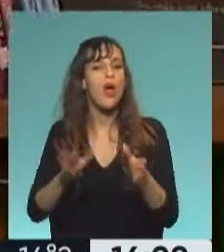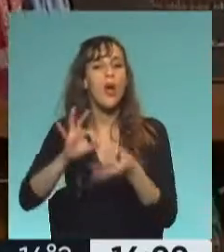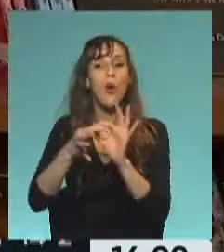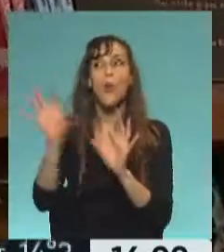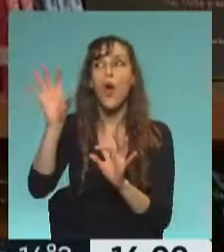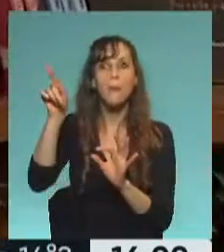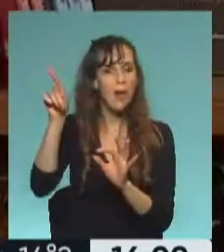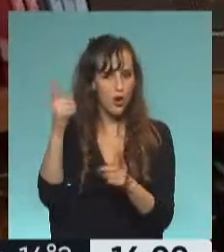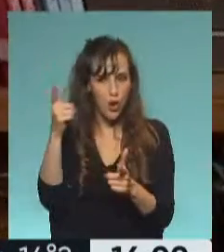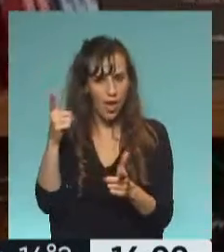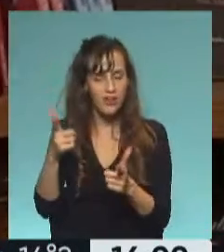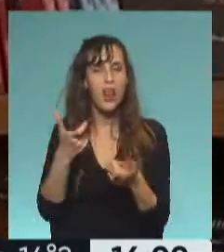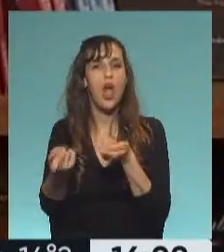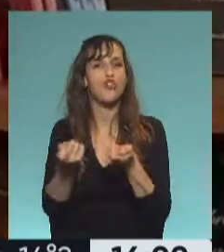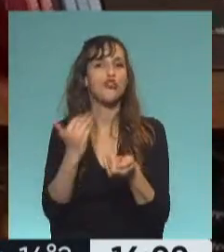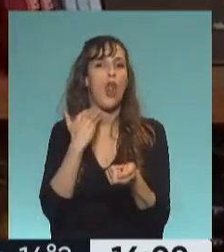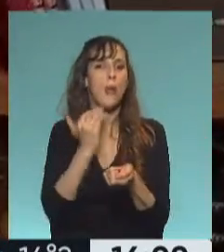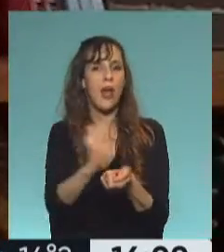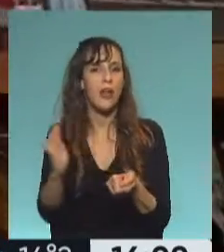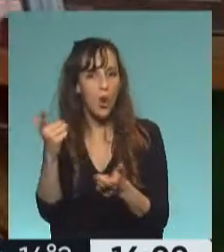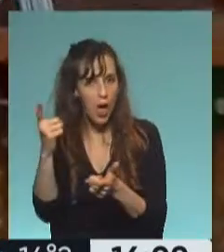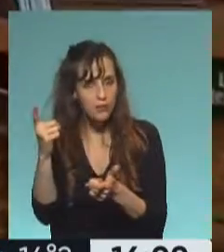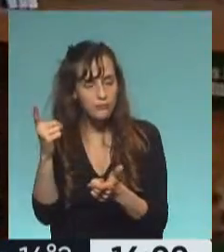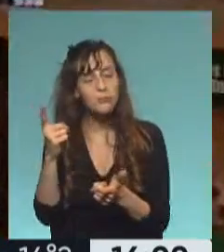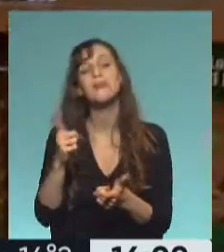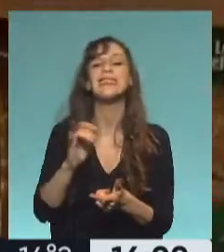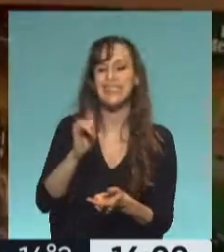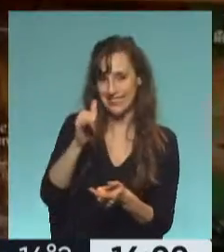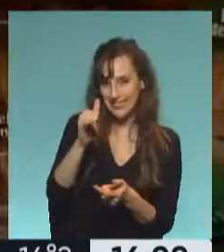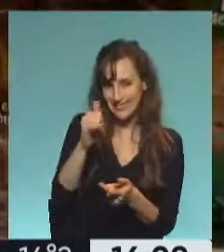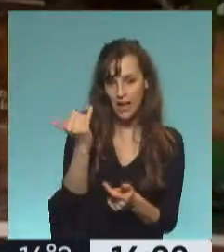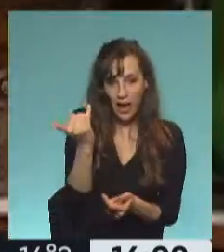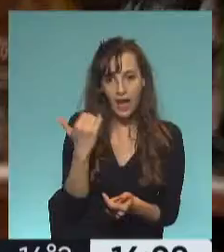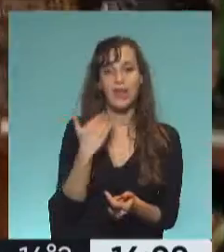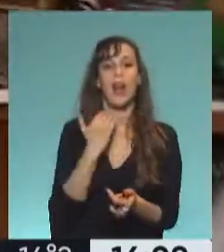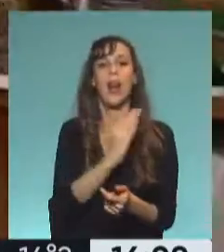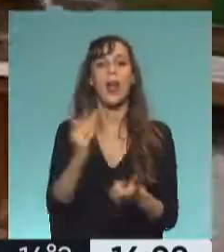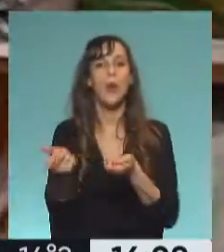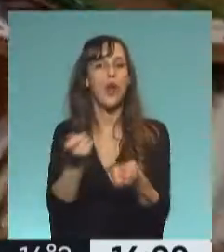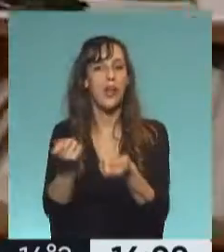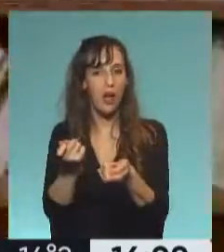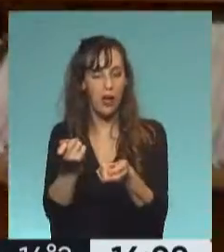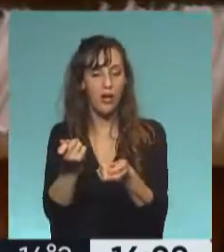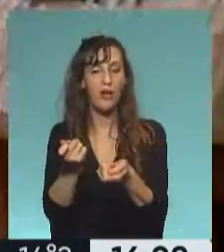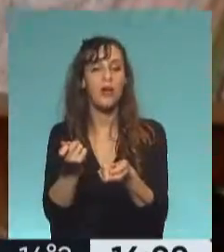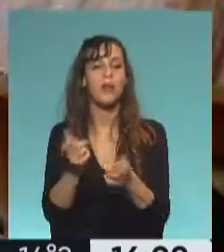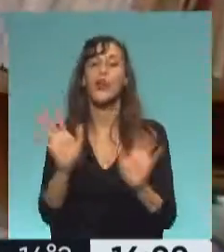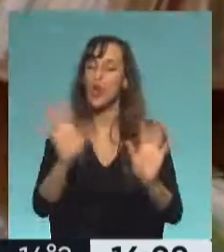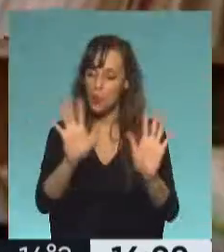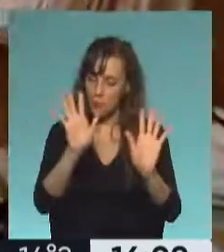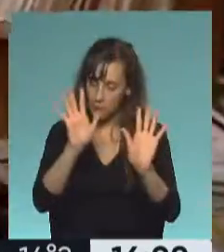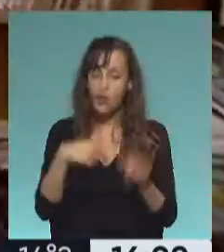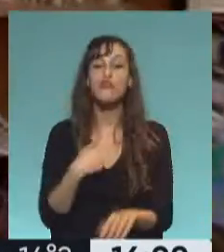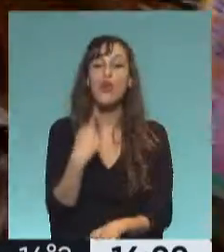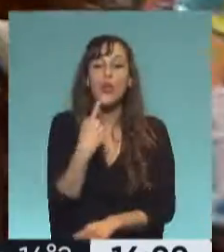no había librerías en esa época? Había, sí, no. Cuando yo digo, y